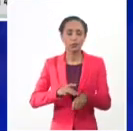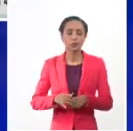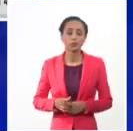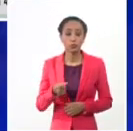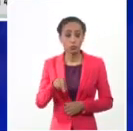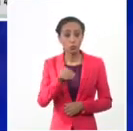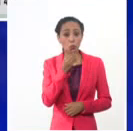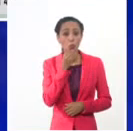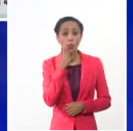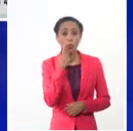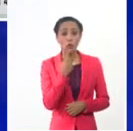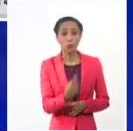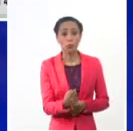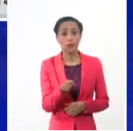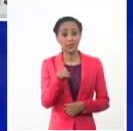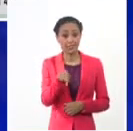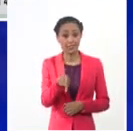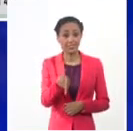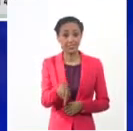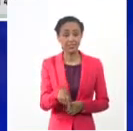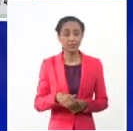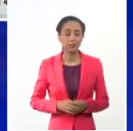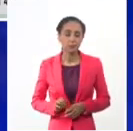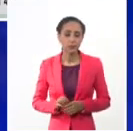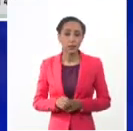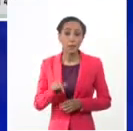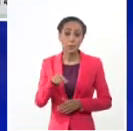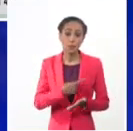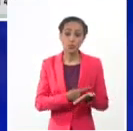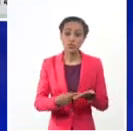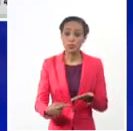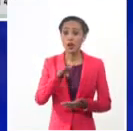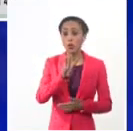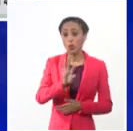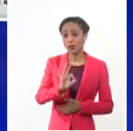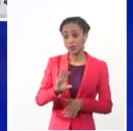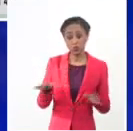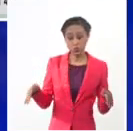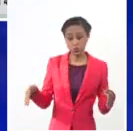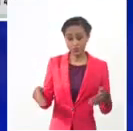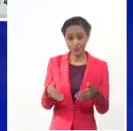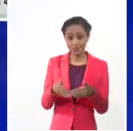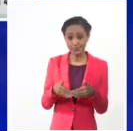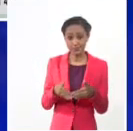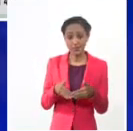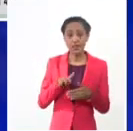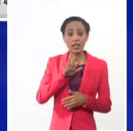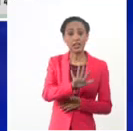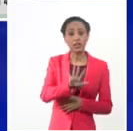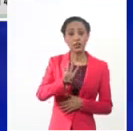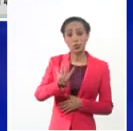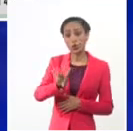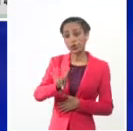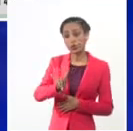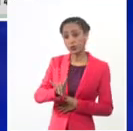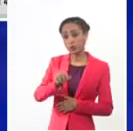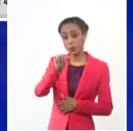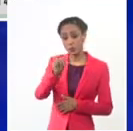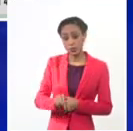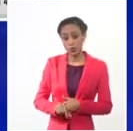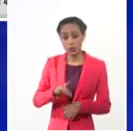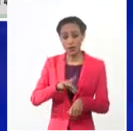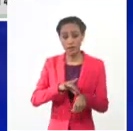ver, al cierre de la semana 48, con 549 casos